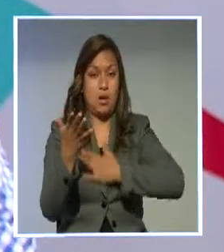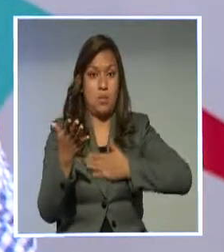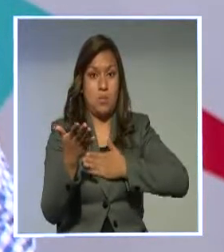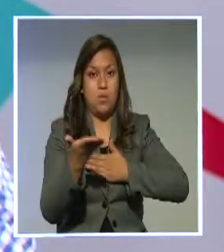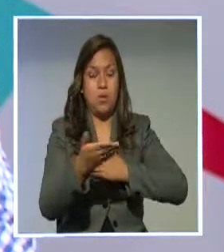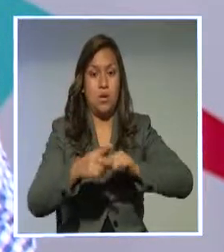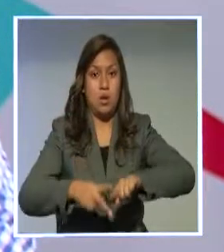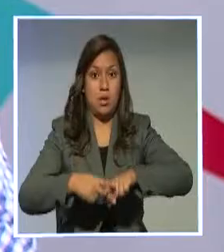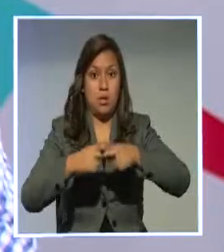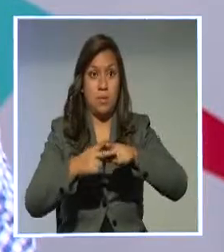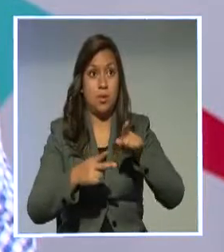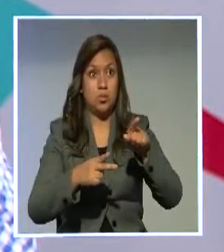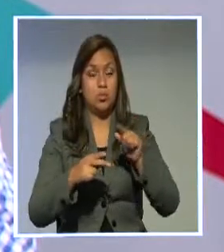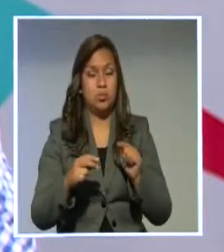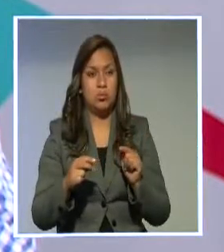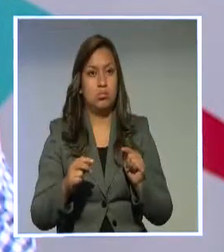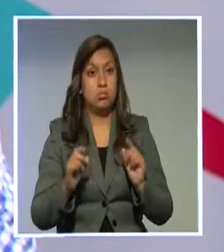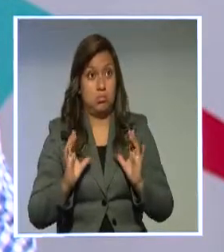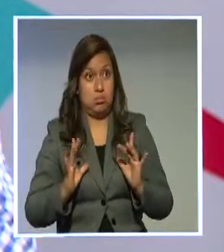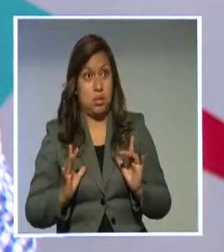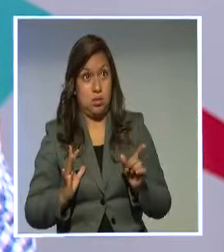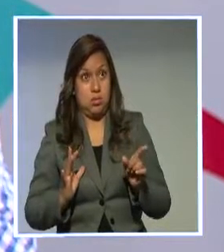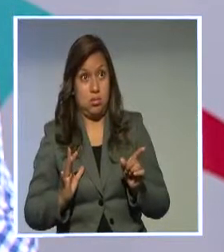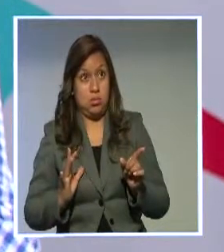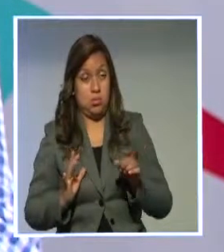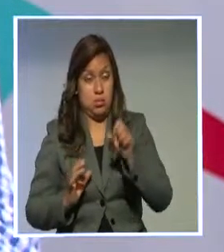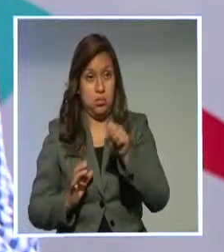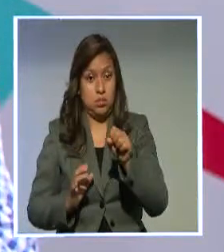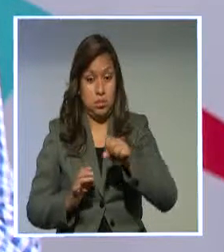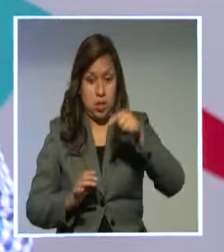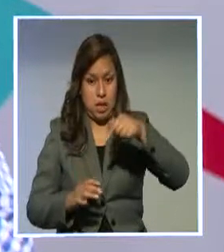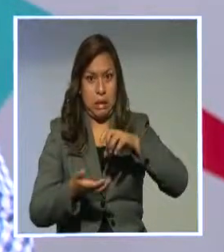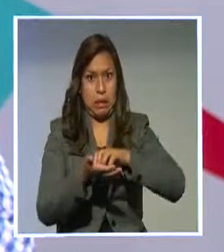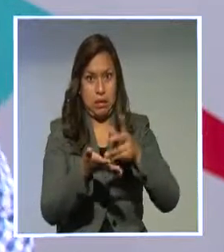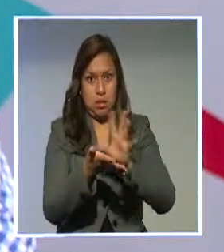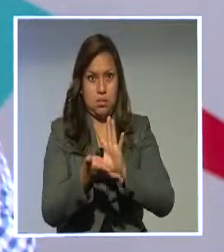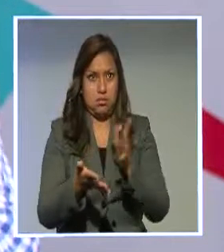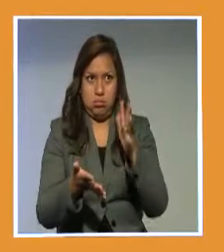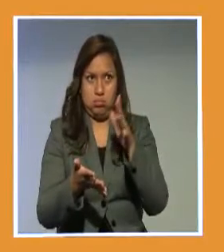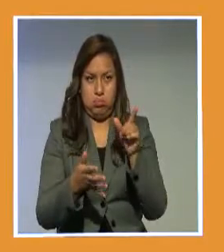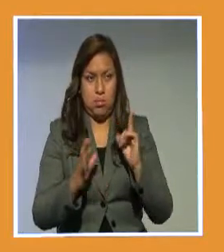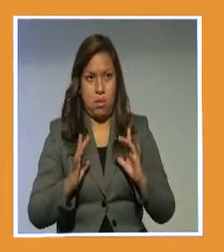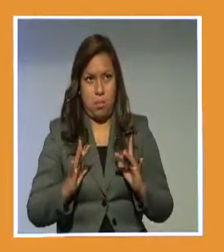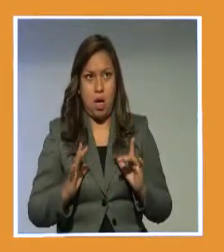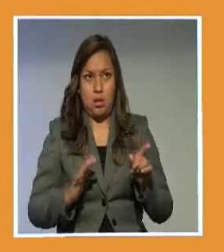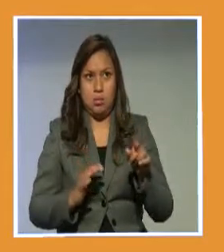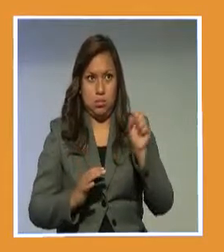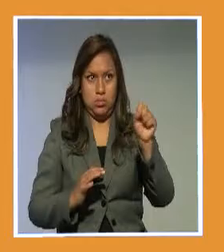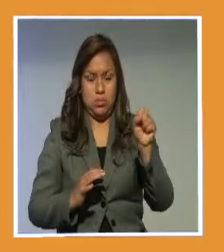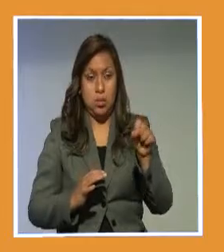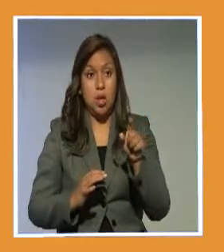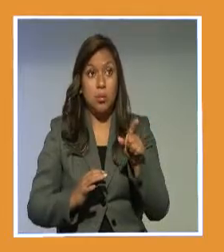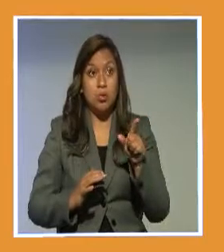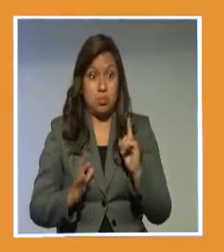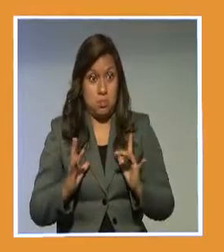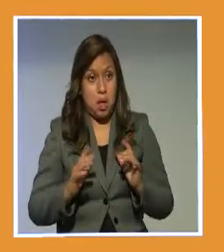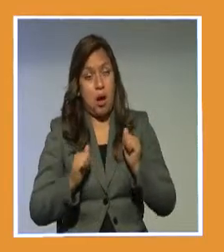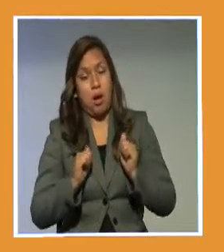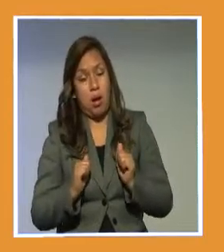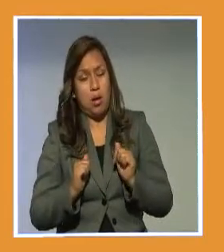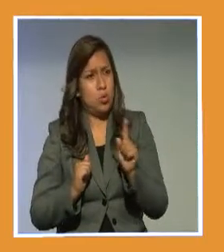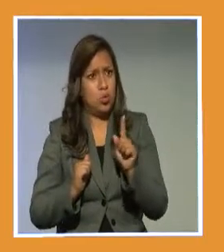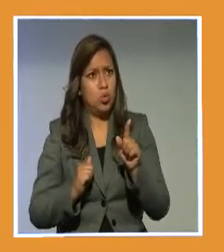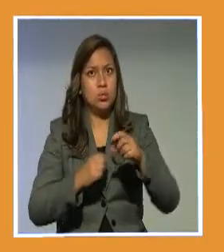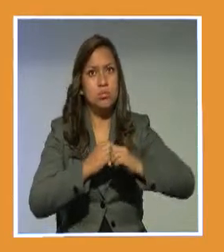el inicio de su licencia aquí en la Asamblea Nacional y los días que va a dedicar a la campaña electoral, así como el mensaje